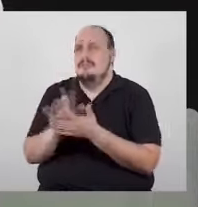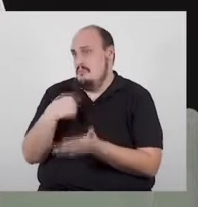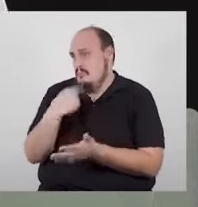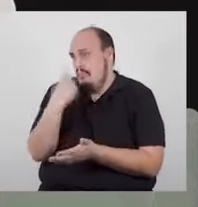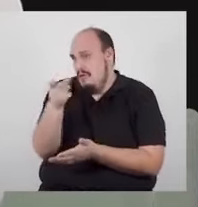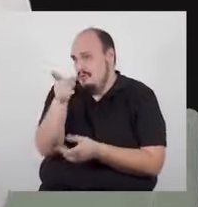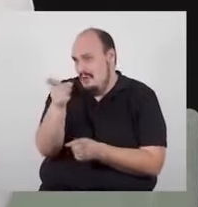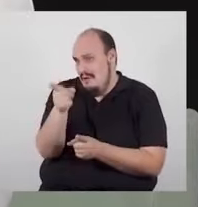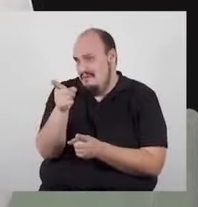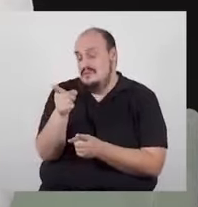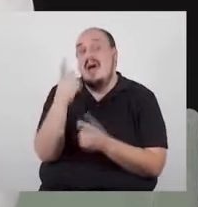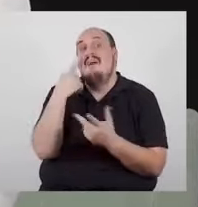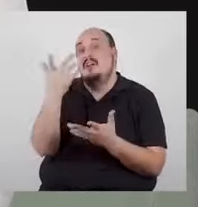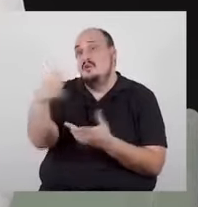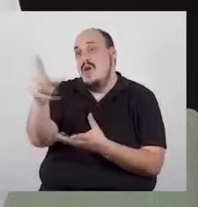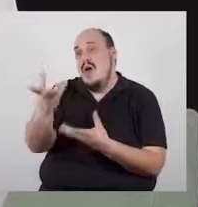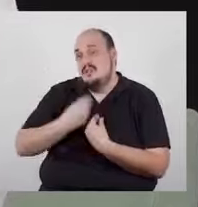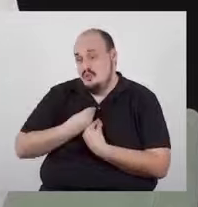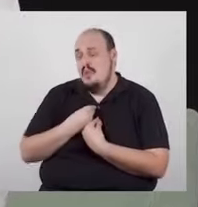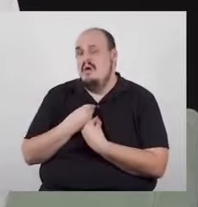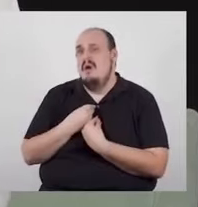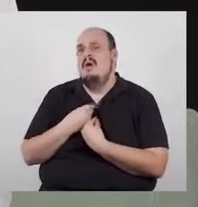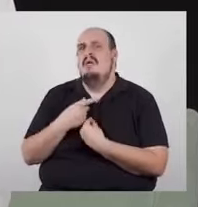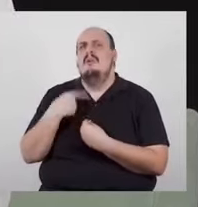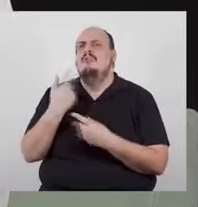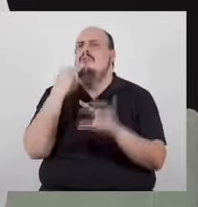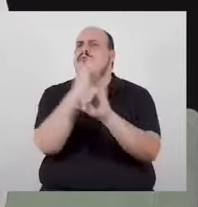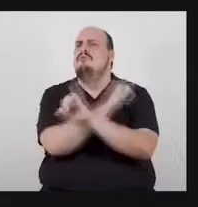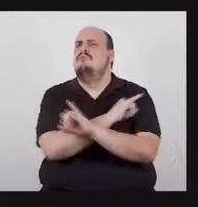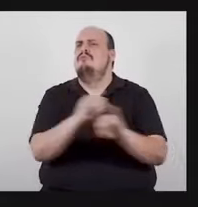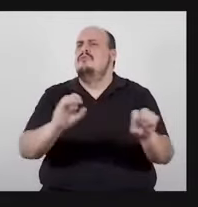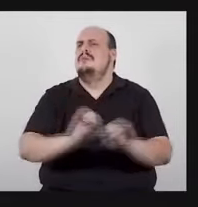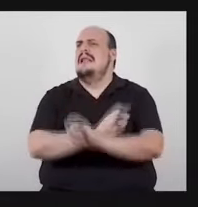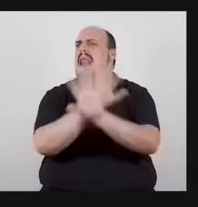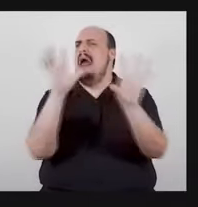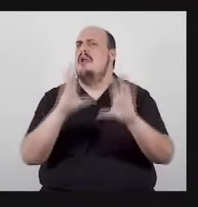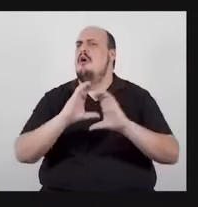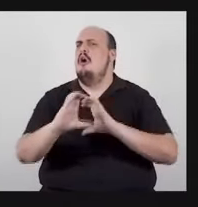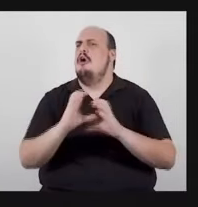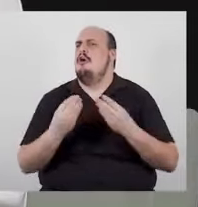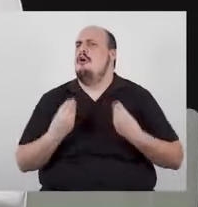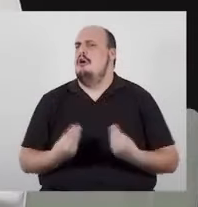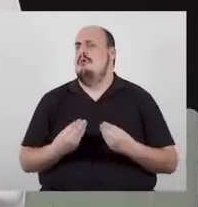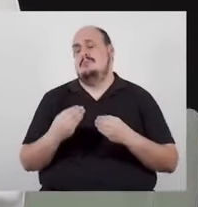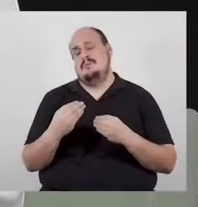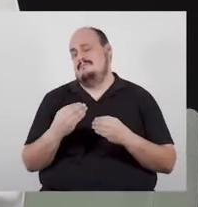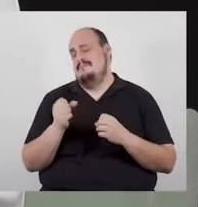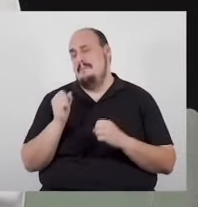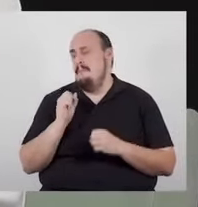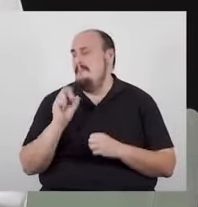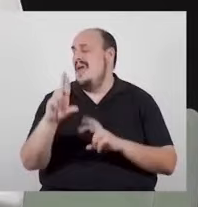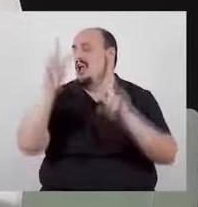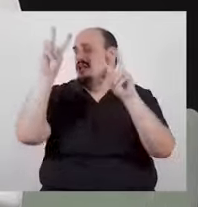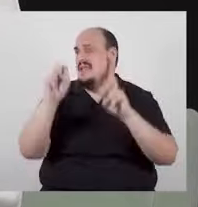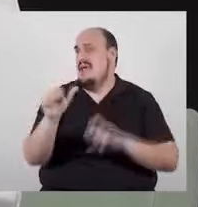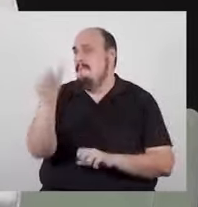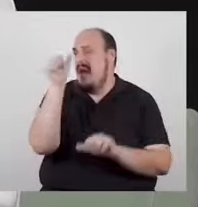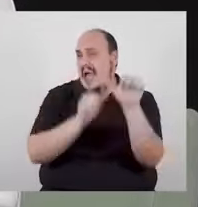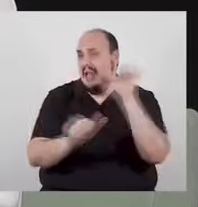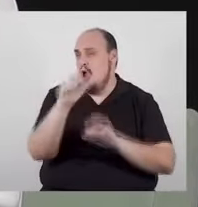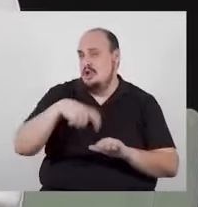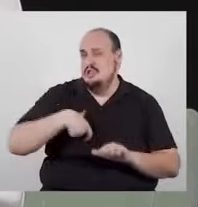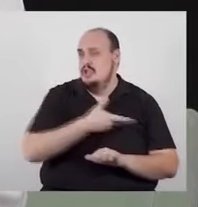quizás ustedes nos ayudan, ¿cómo hacemos para comunicar esto? Sobre todo el alcohol, que está tan instalado en